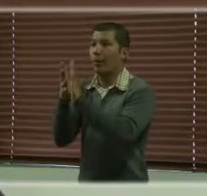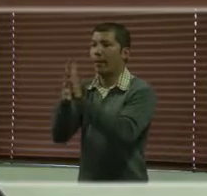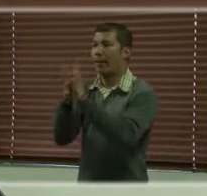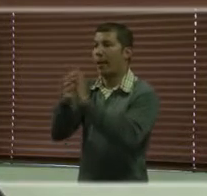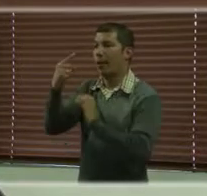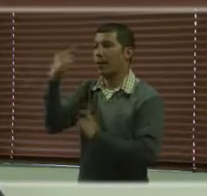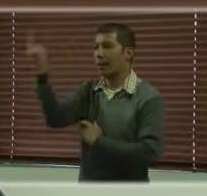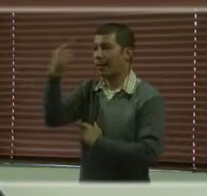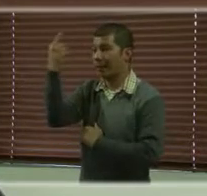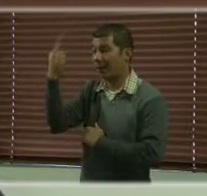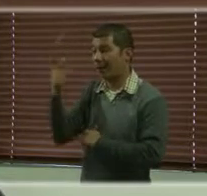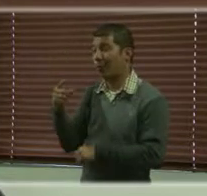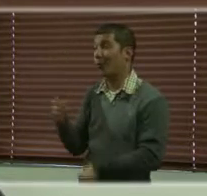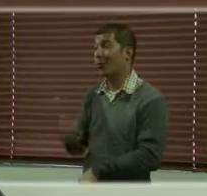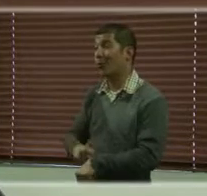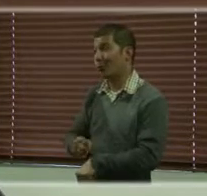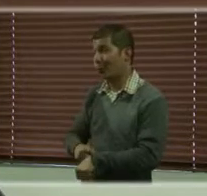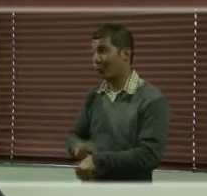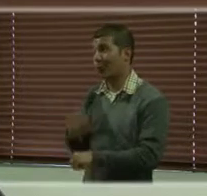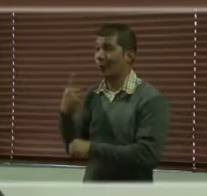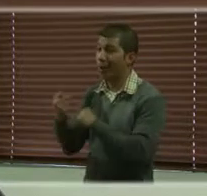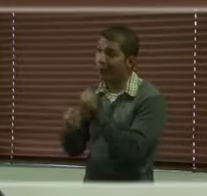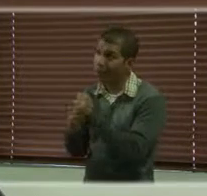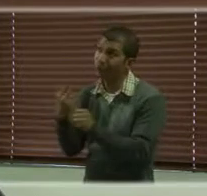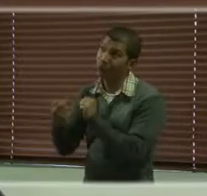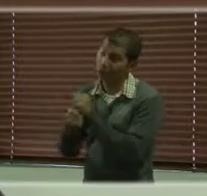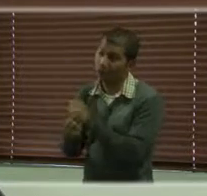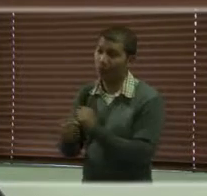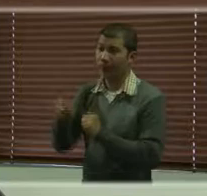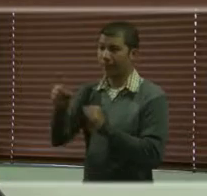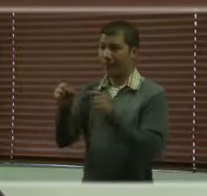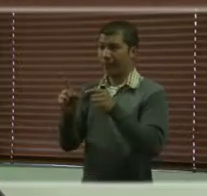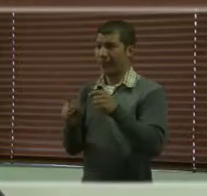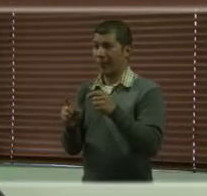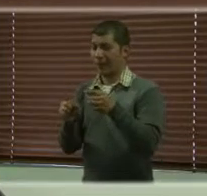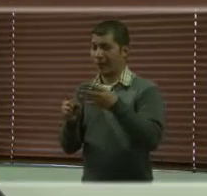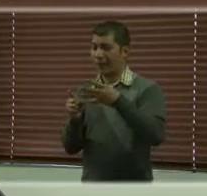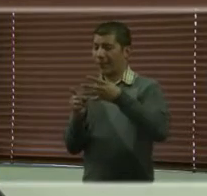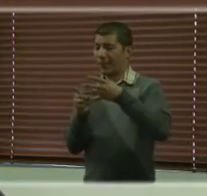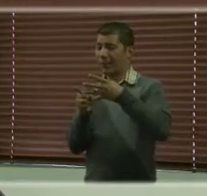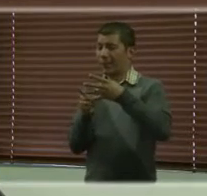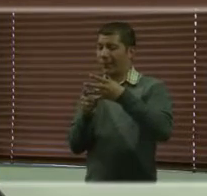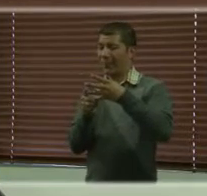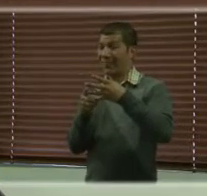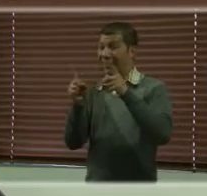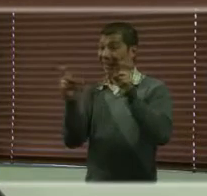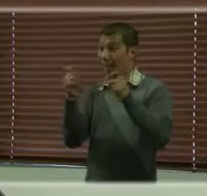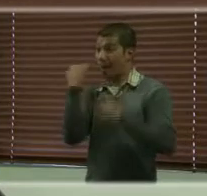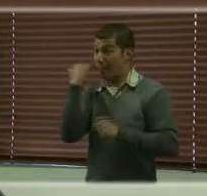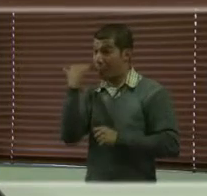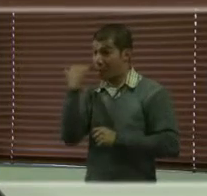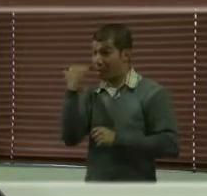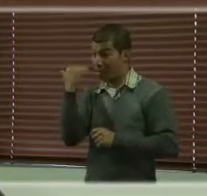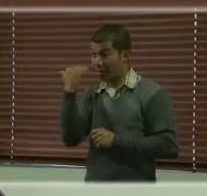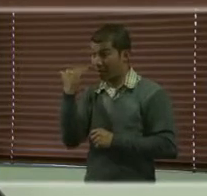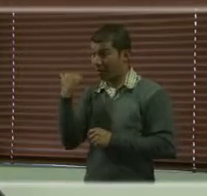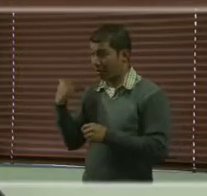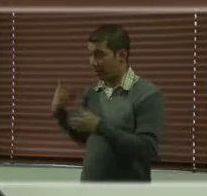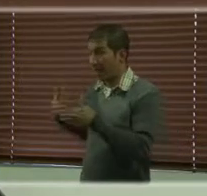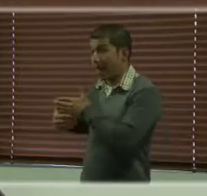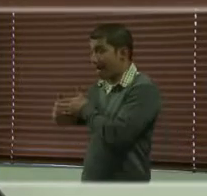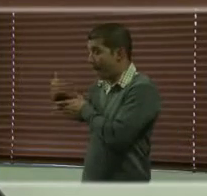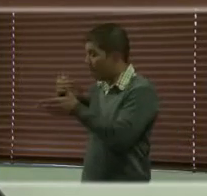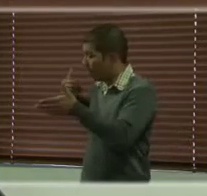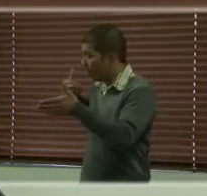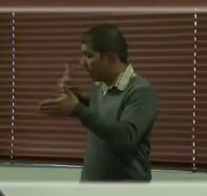el de mujeres ya lleva dos años y medio o algo así así que si lo adaptamos